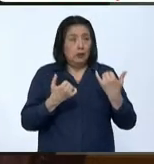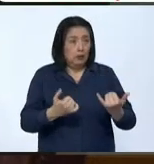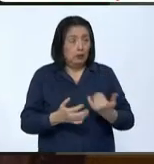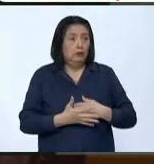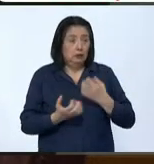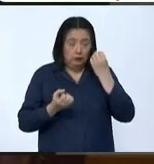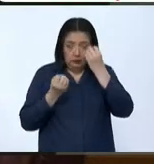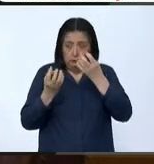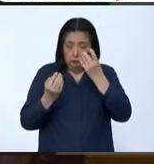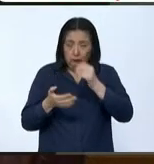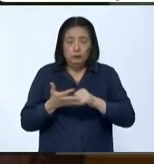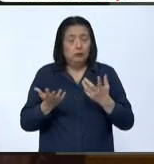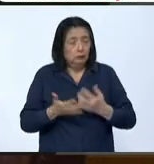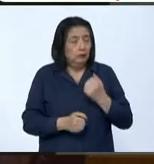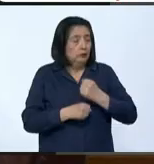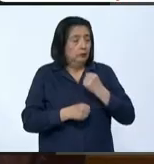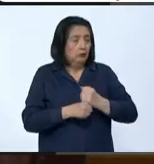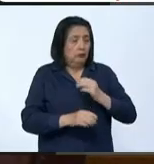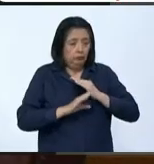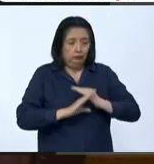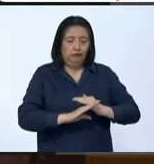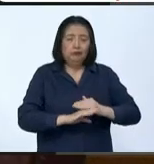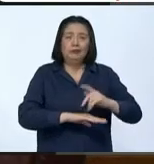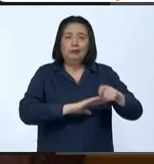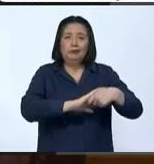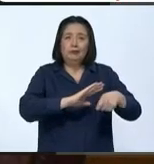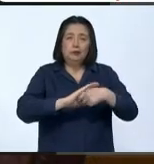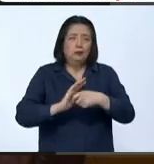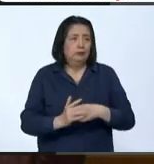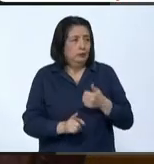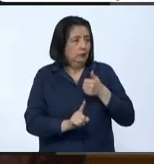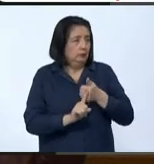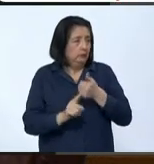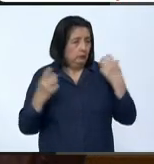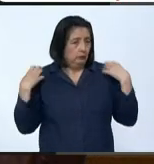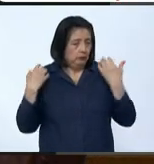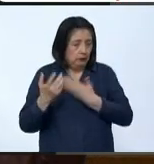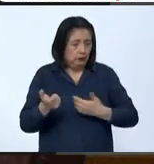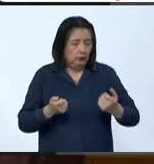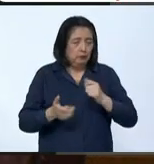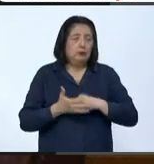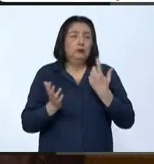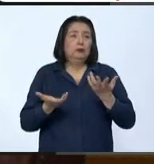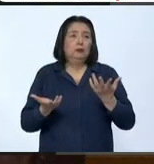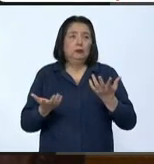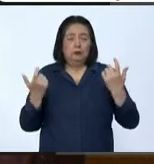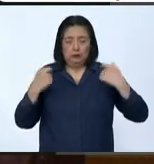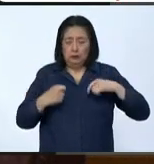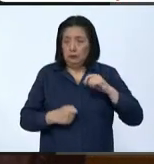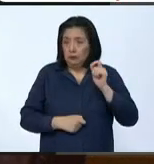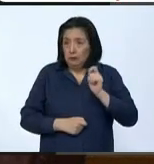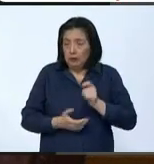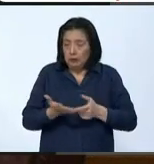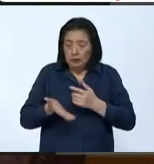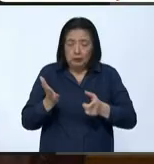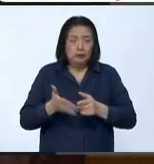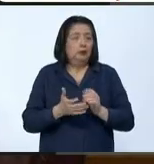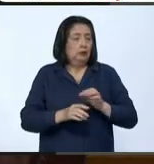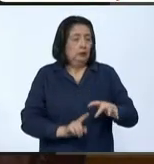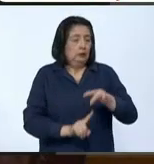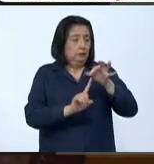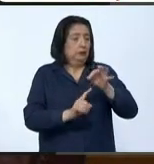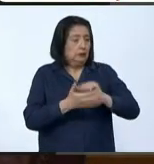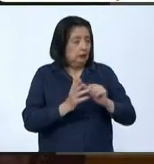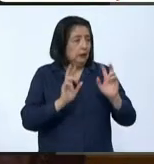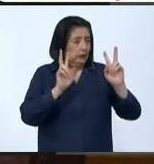ahora de la acción anticorrupción al interior del propio poder ejecutivo la procuraduría pública especializada en delitos